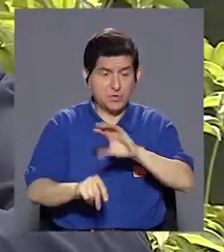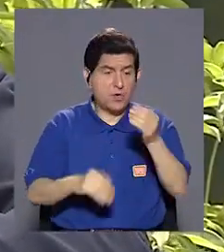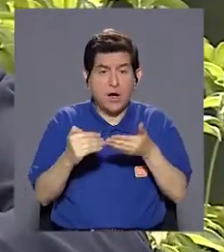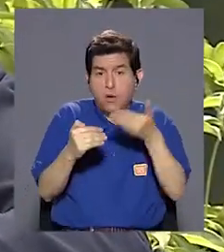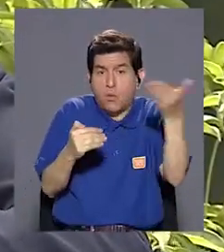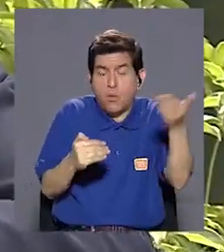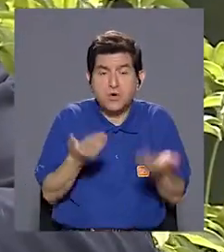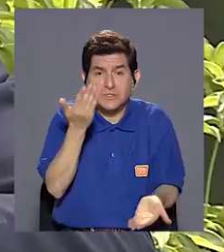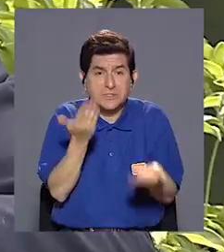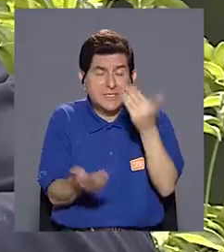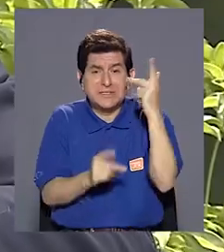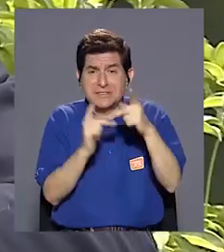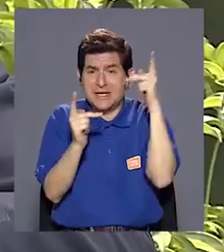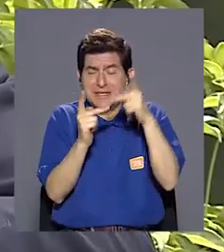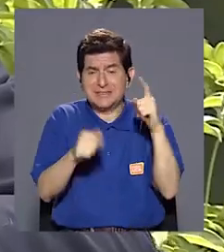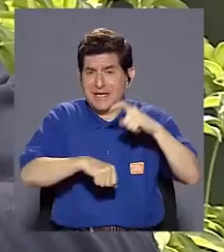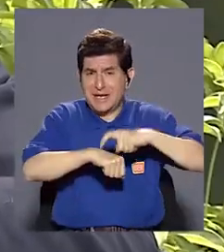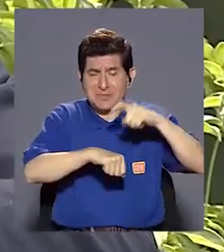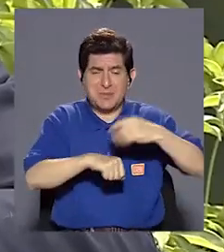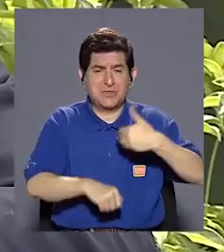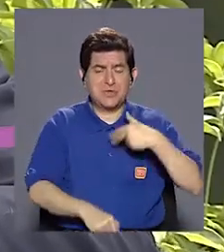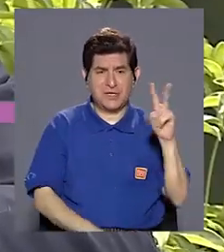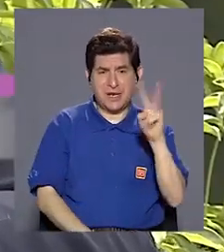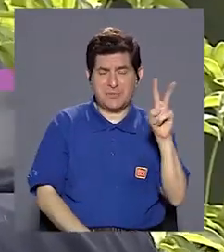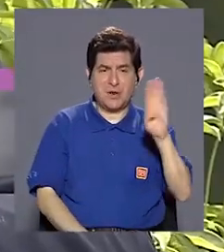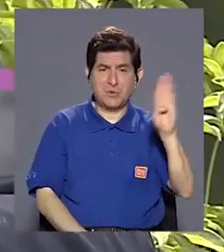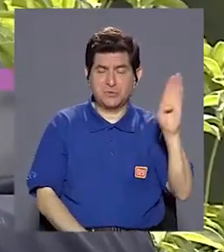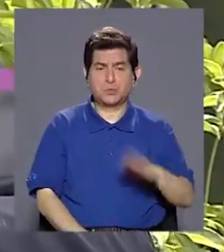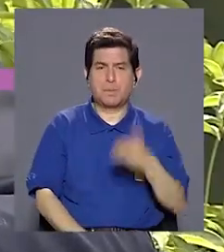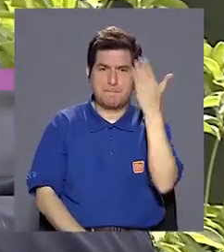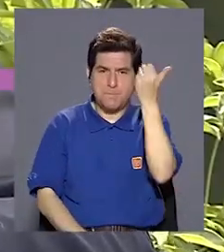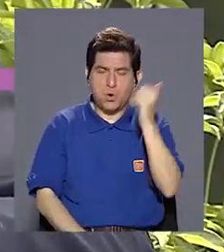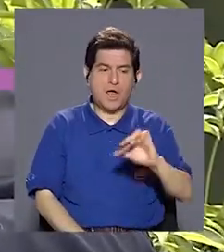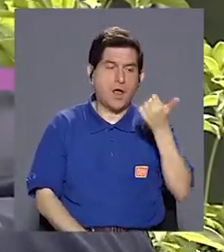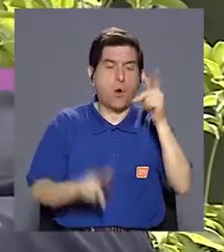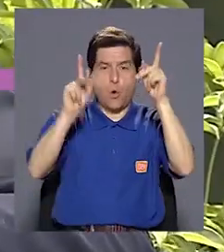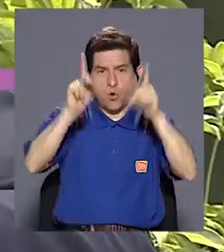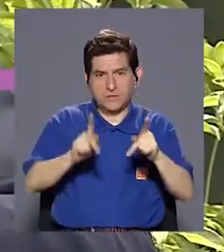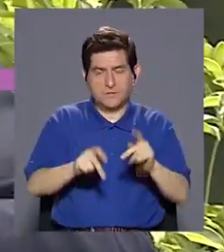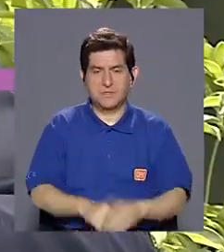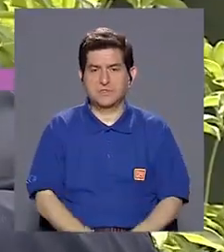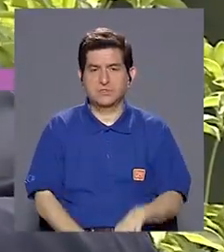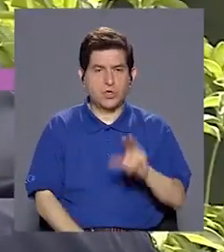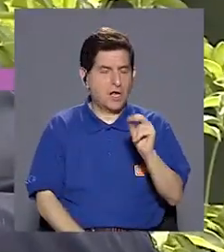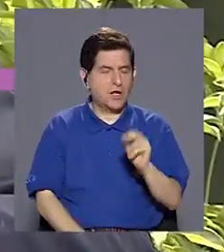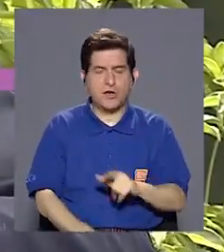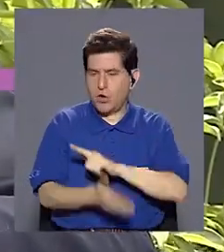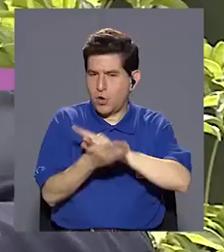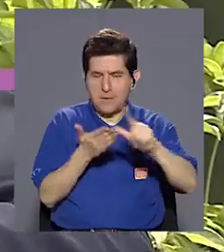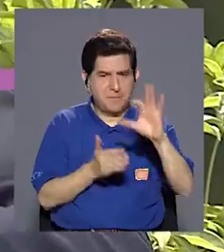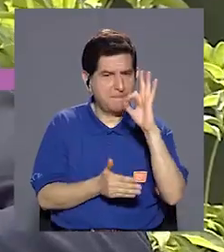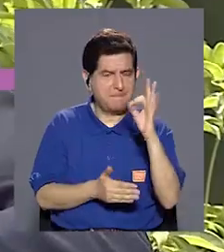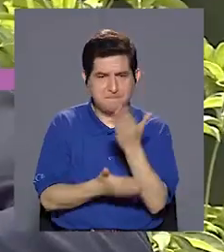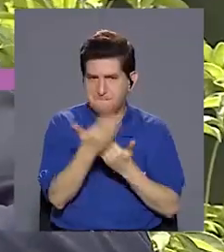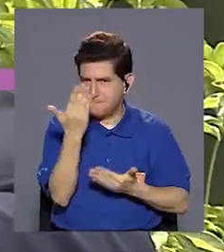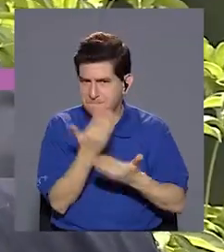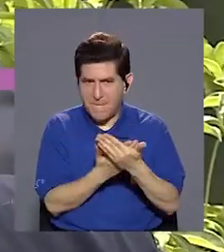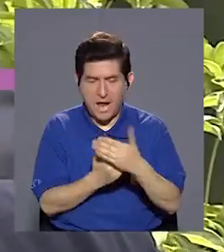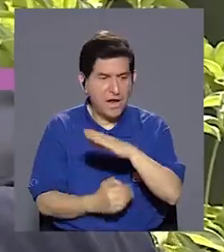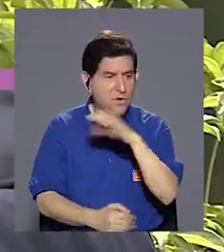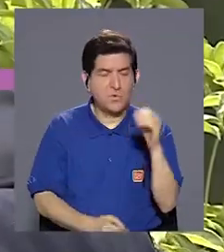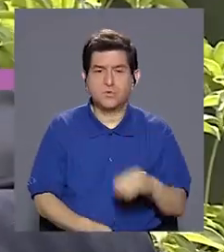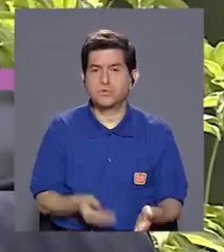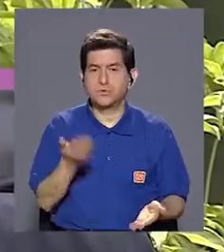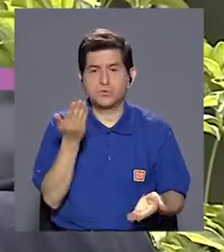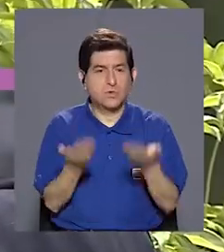o ese objeto puede perfectamente en ese momento tener un virus o una bacteria. ¿Por qué? Porque llegó otra persona que no se había lavado bien las manos, o porque tal